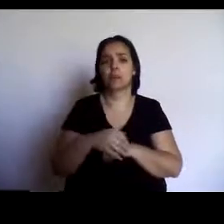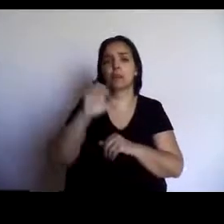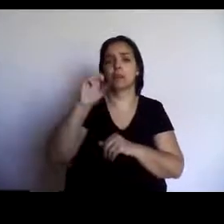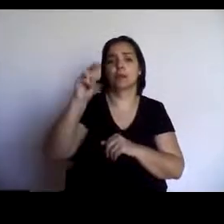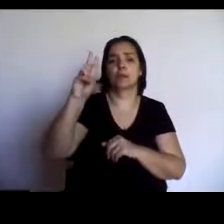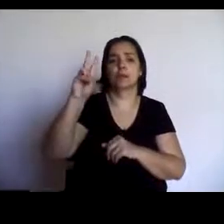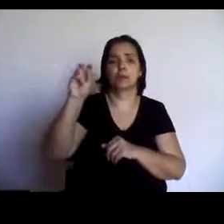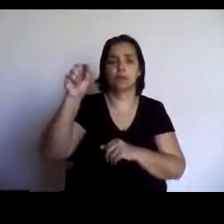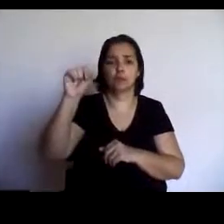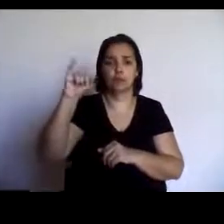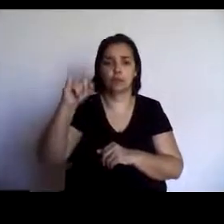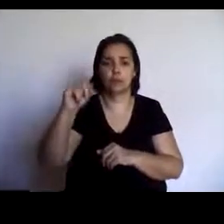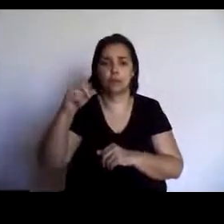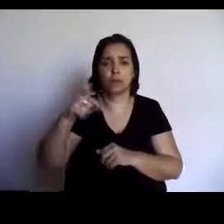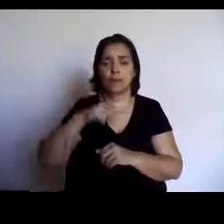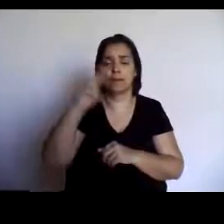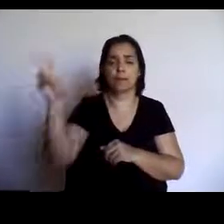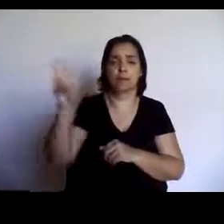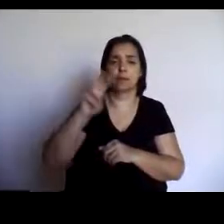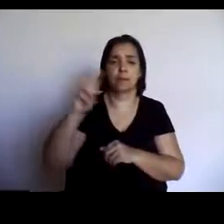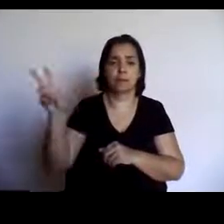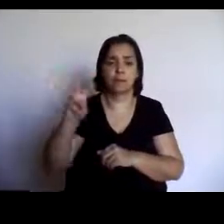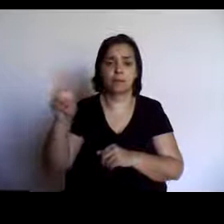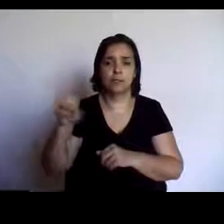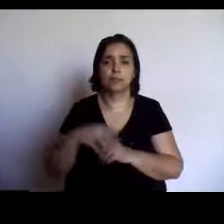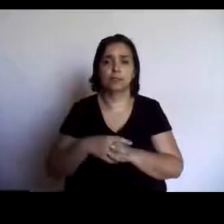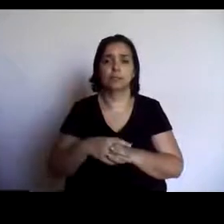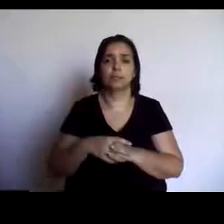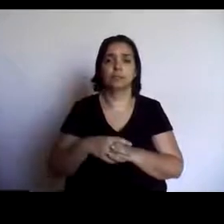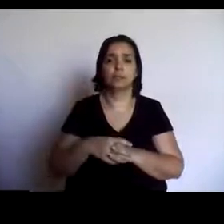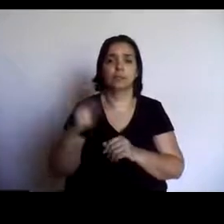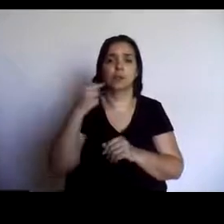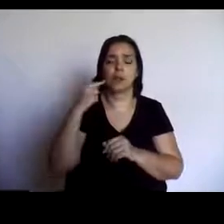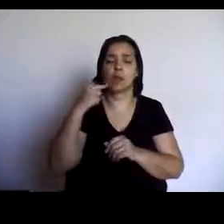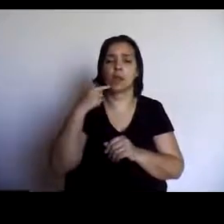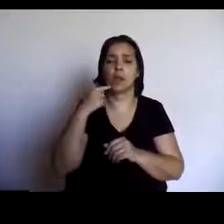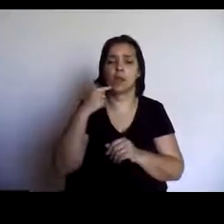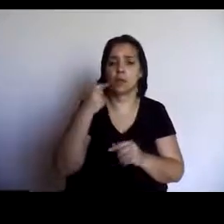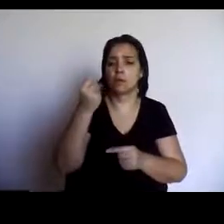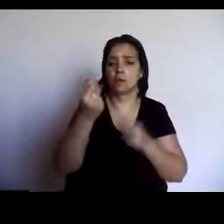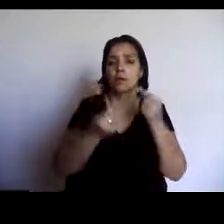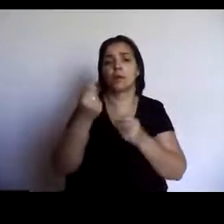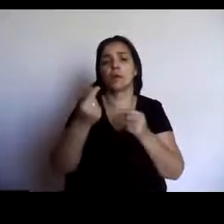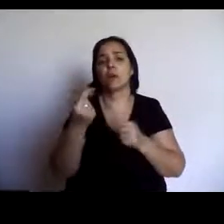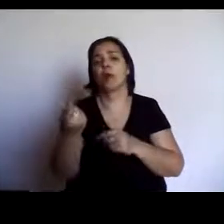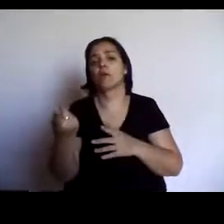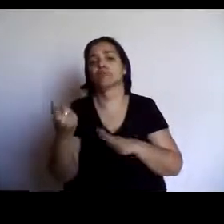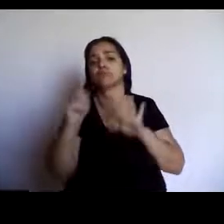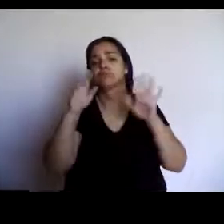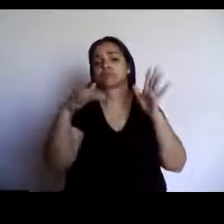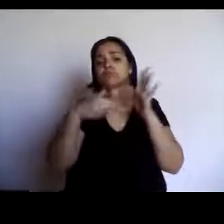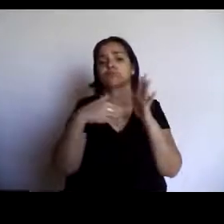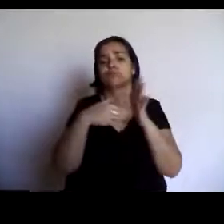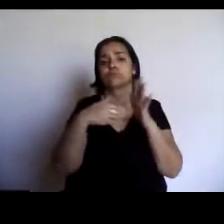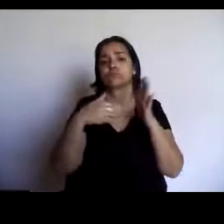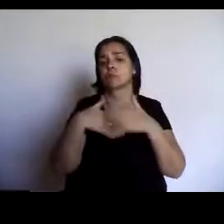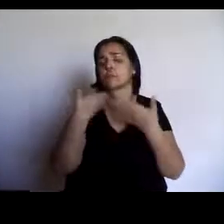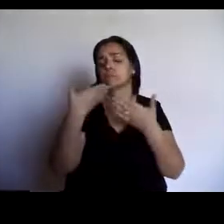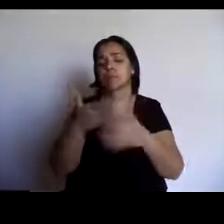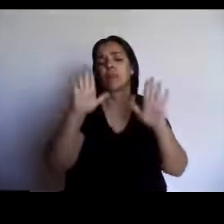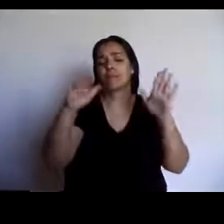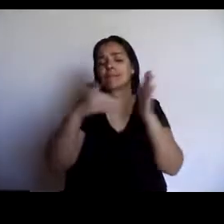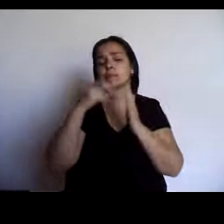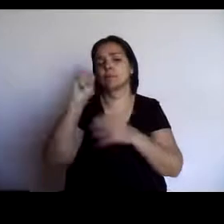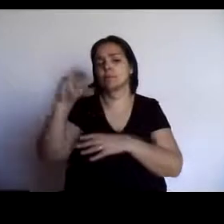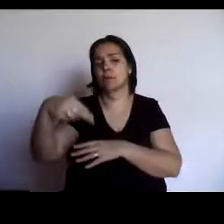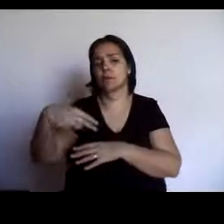Villanueva de la Serena, Villanueva respira nuevas ideas, el presupuesto es idéntico, 6.250.000 euros con una ayuda de 5 millones de euros del FEDER